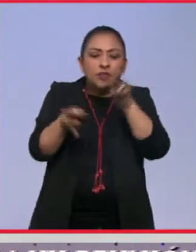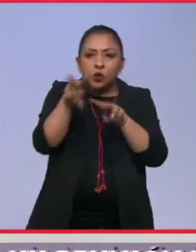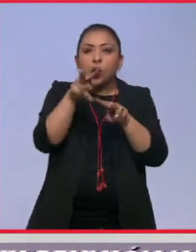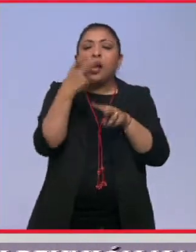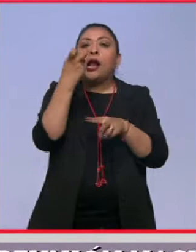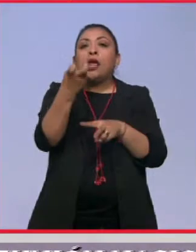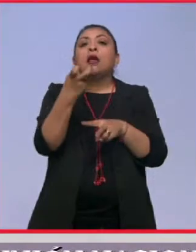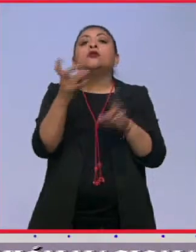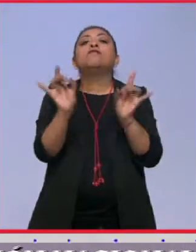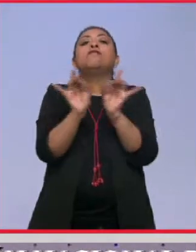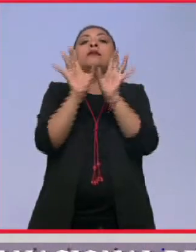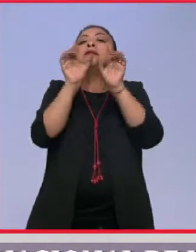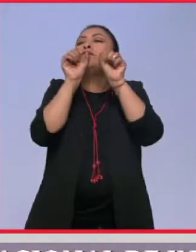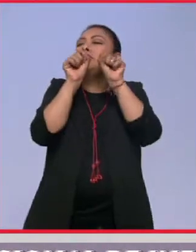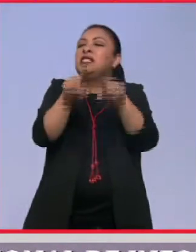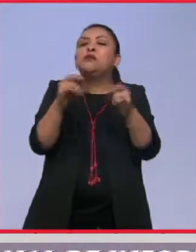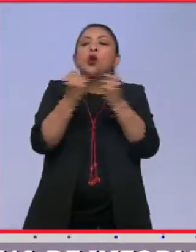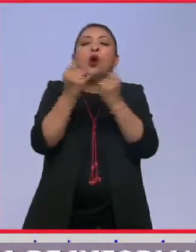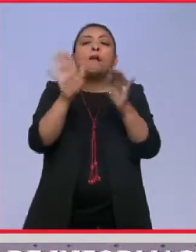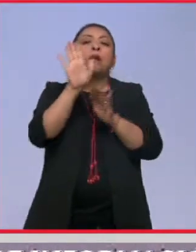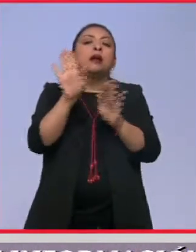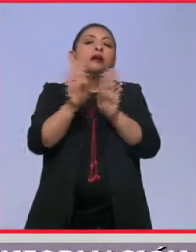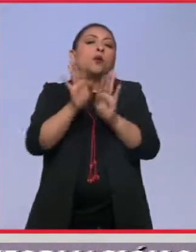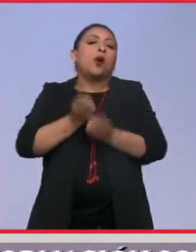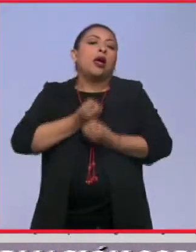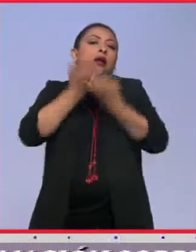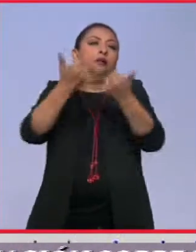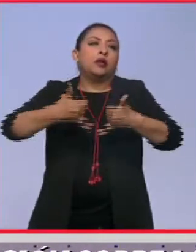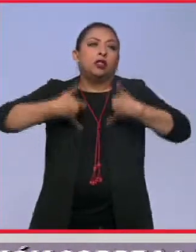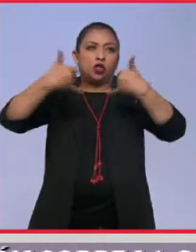está sucediendo al mismo tiempo como una expresión muy joven.